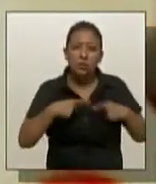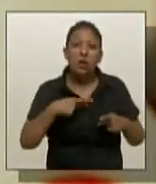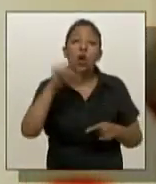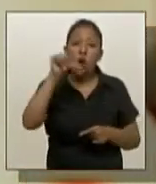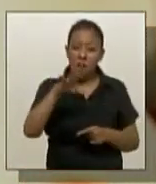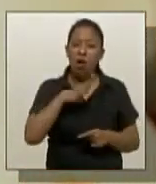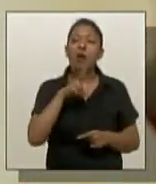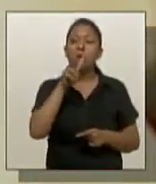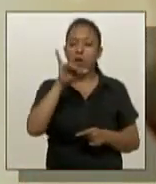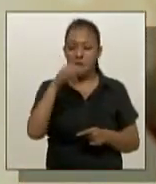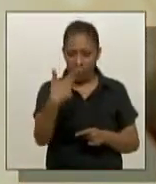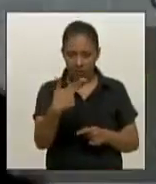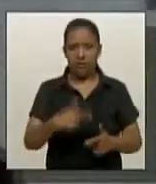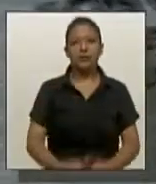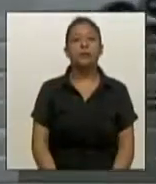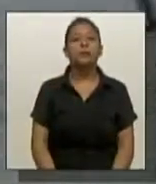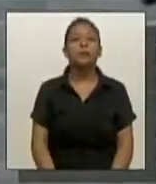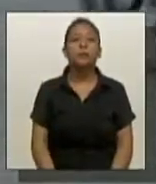viven con VIH.